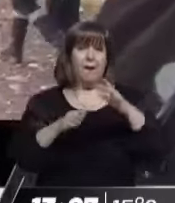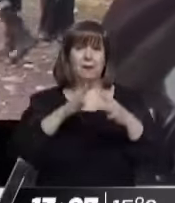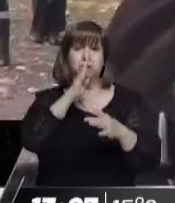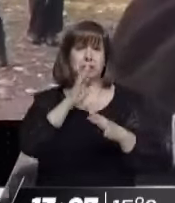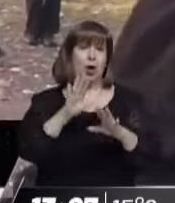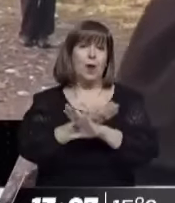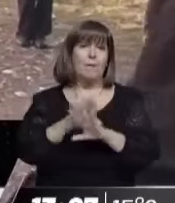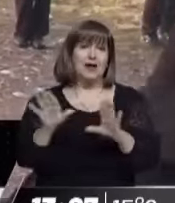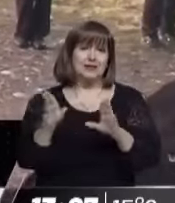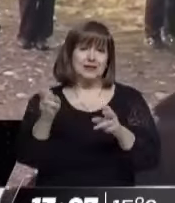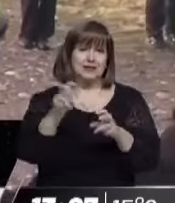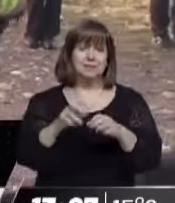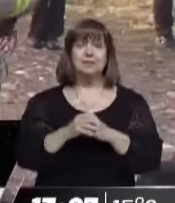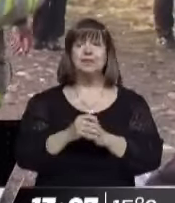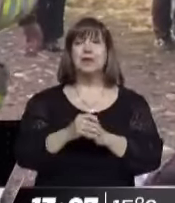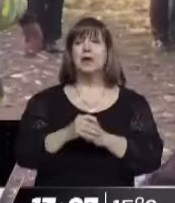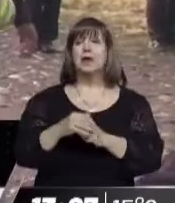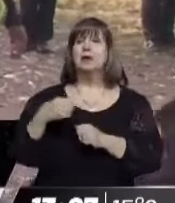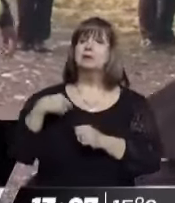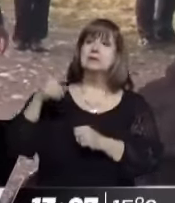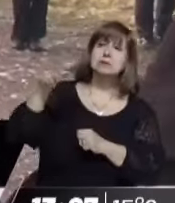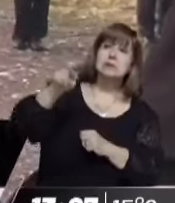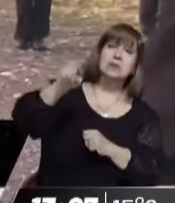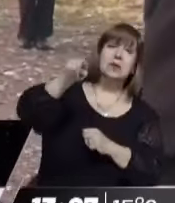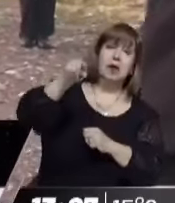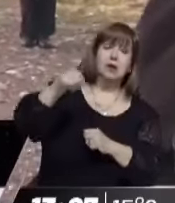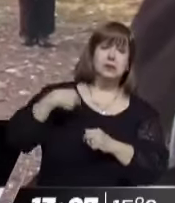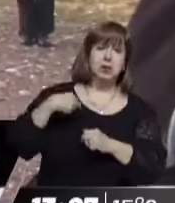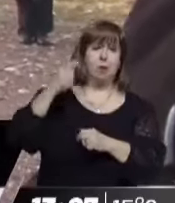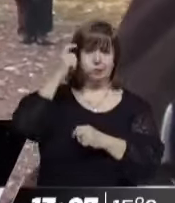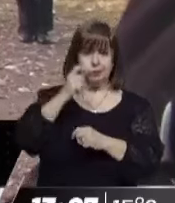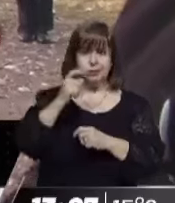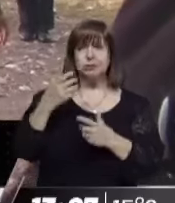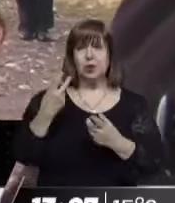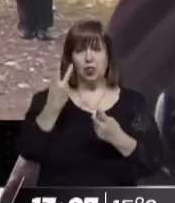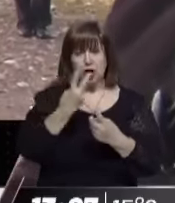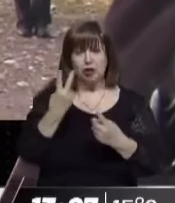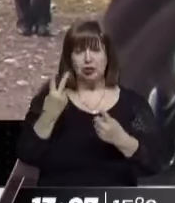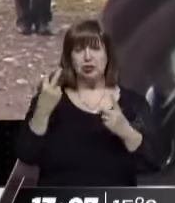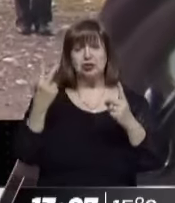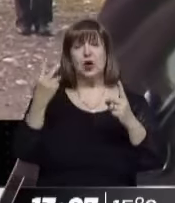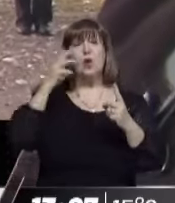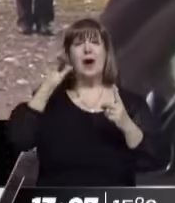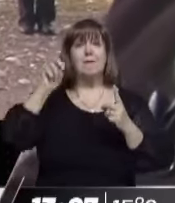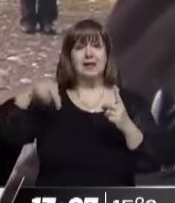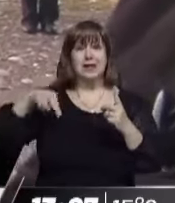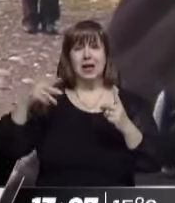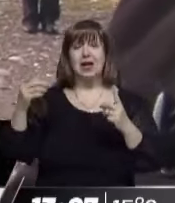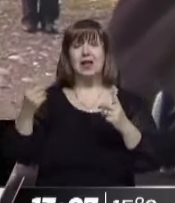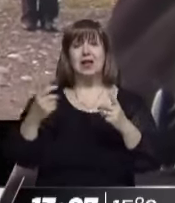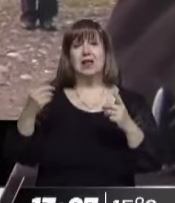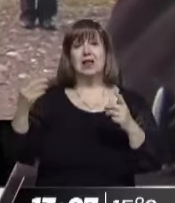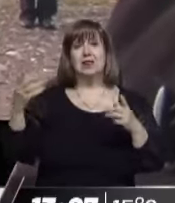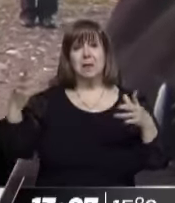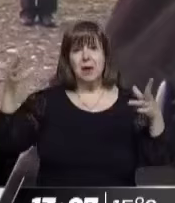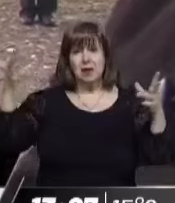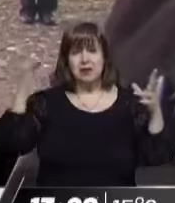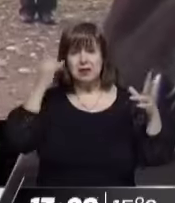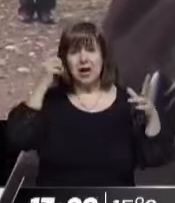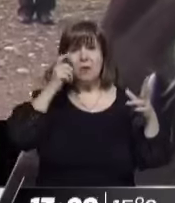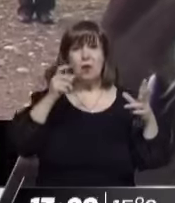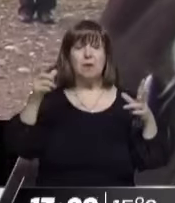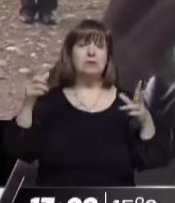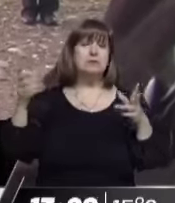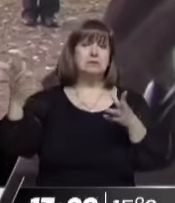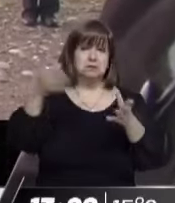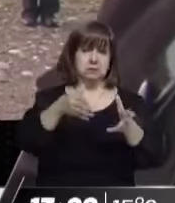Cuartel Central. Ha colisionado, como se ve, camión contra un micro de la empresa Dicetur de